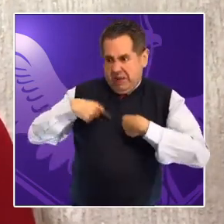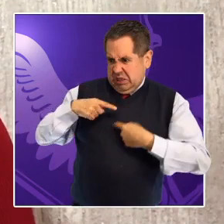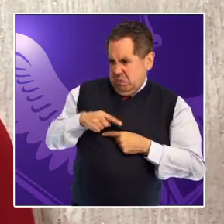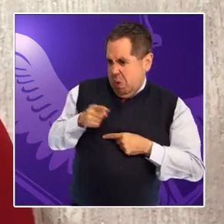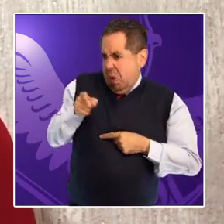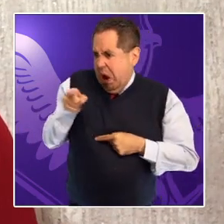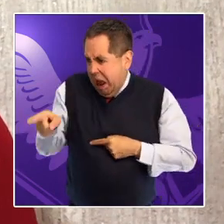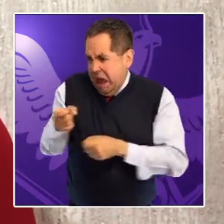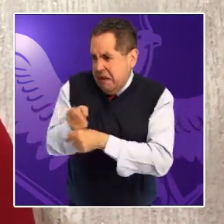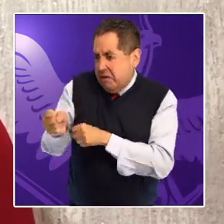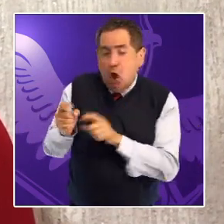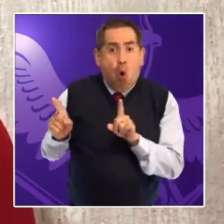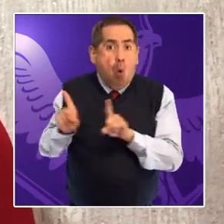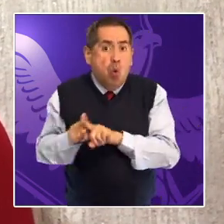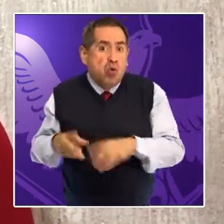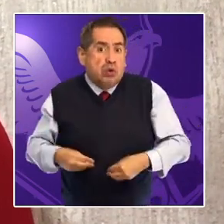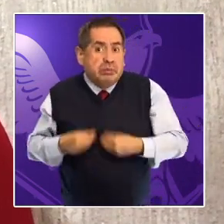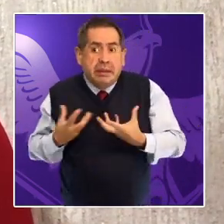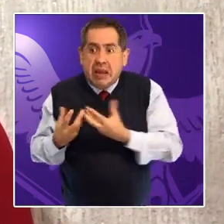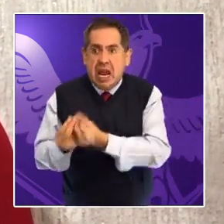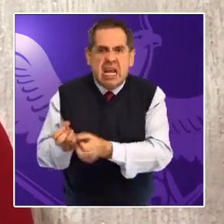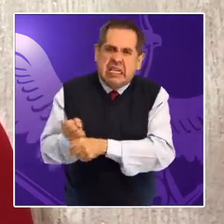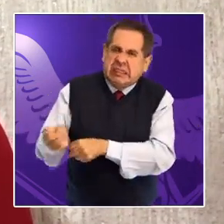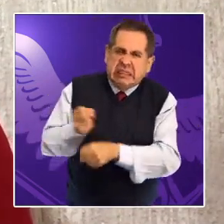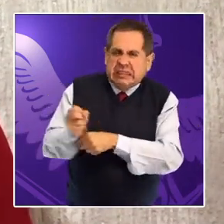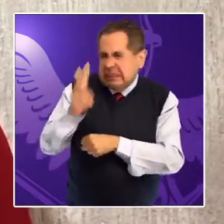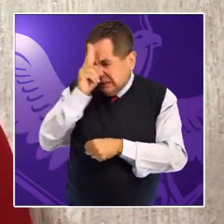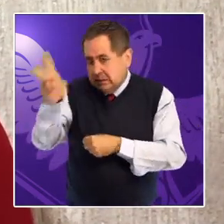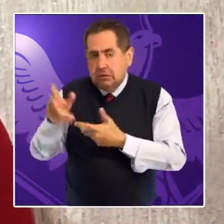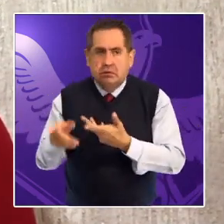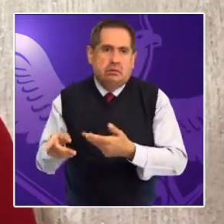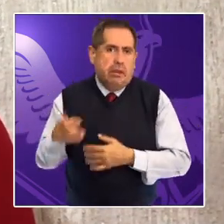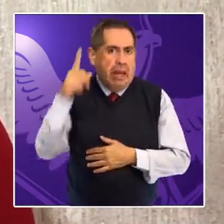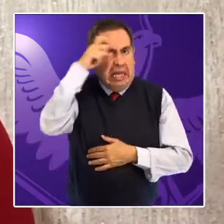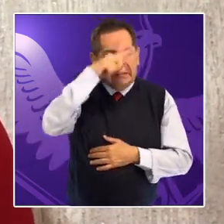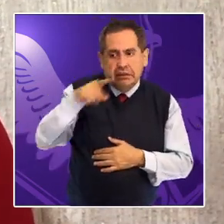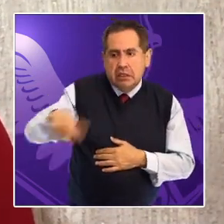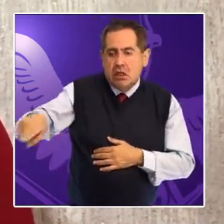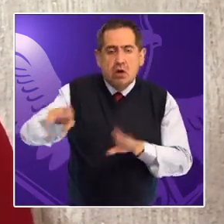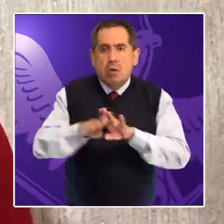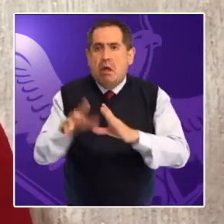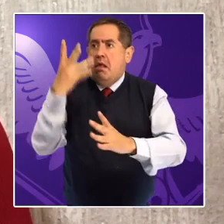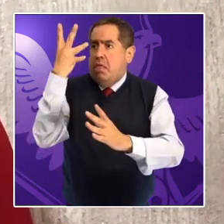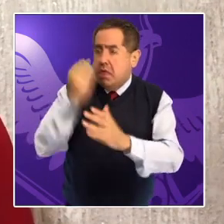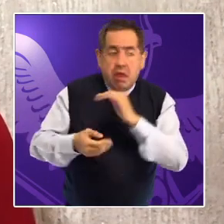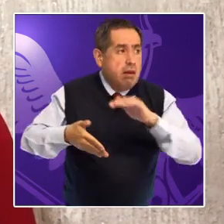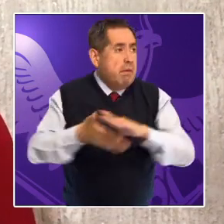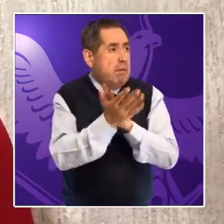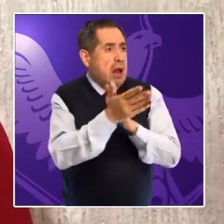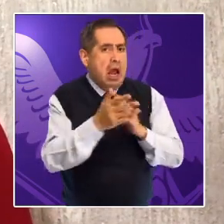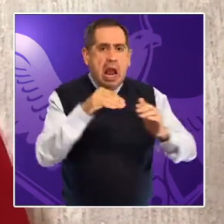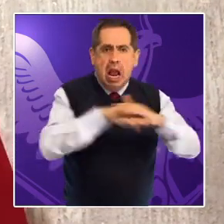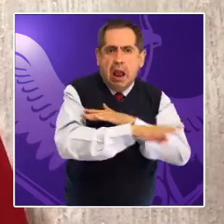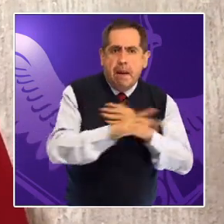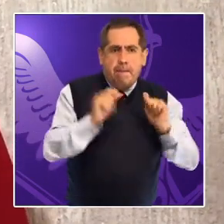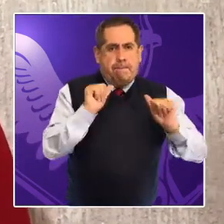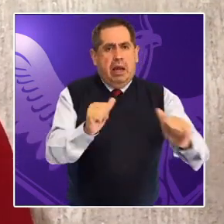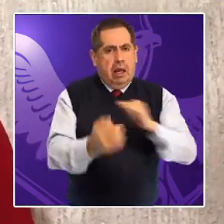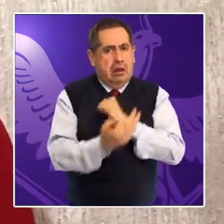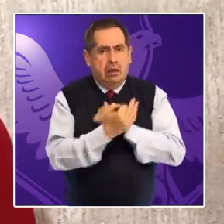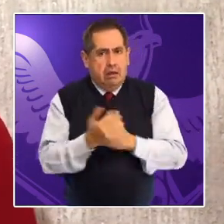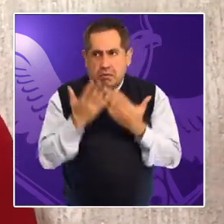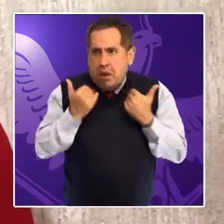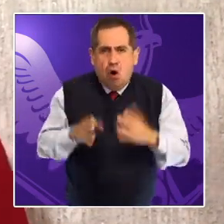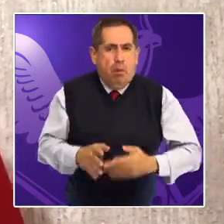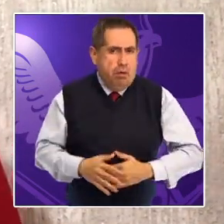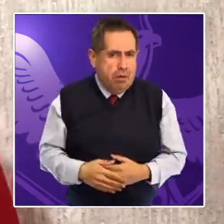agresor, pues es mucho más difícil, por ejemplo, para ellas acceder a algún lugar de refugio o algo similar. En caso